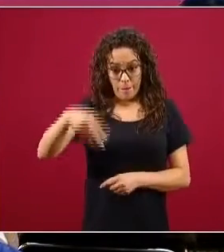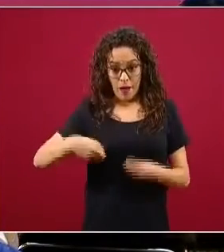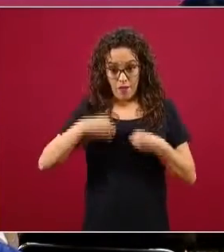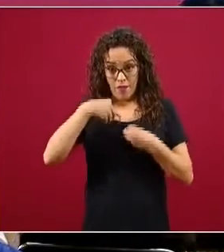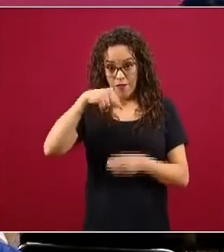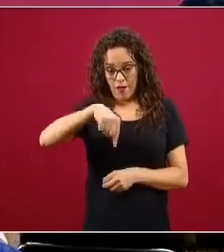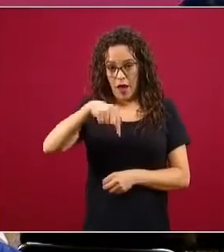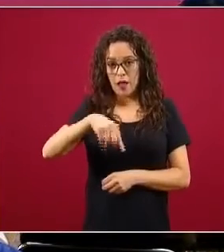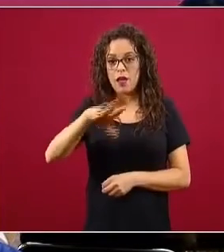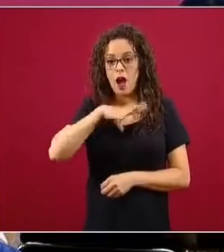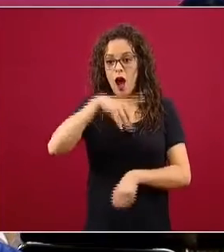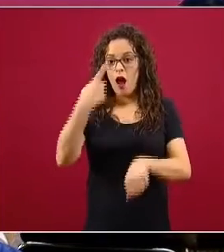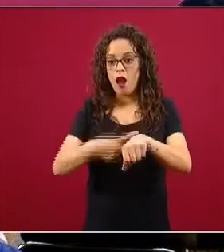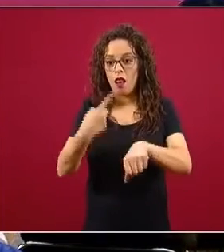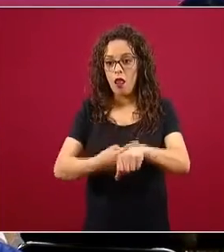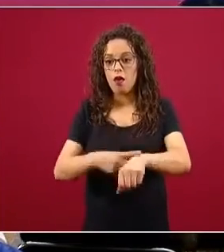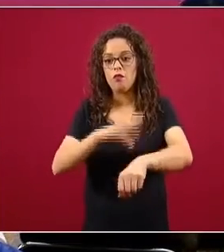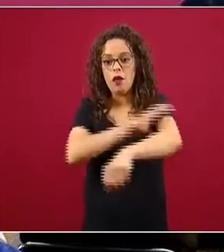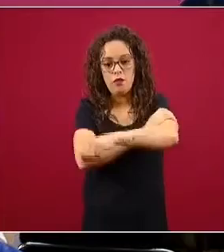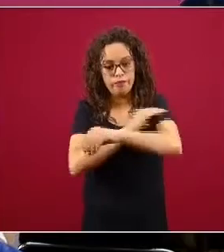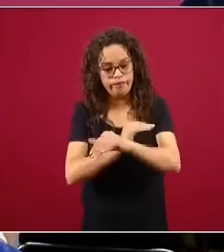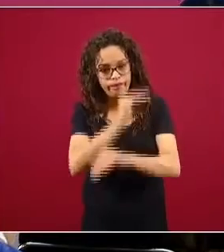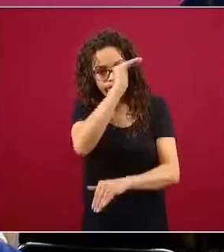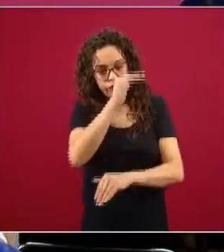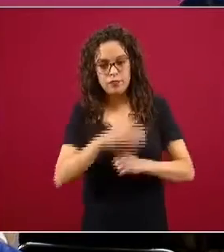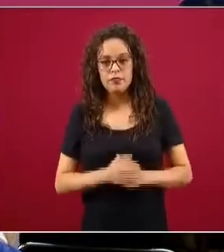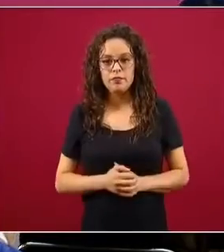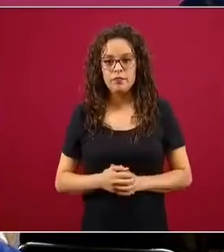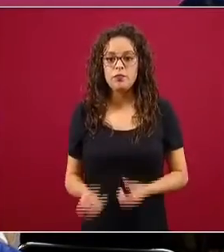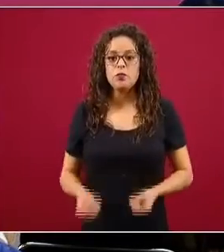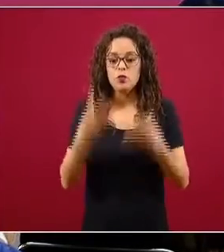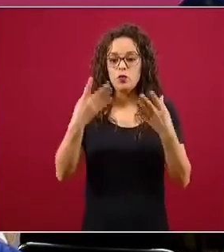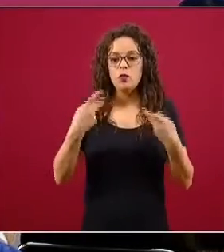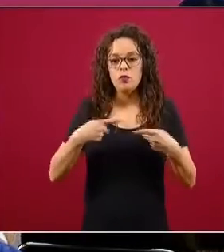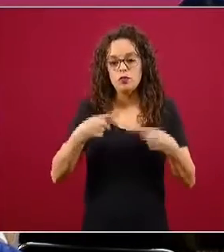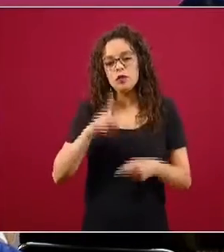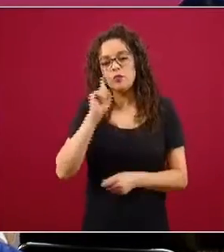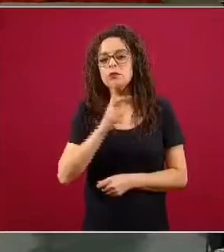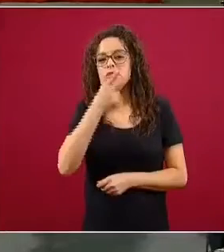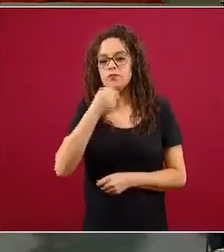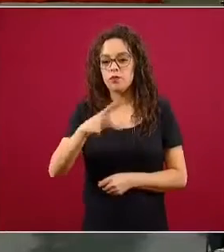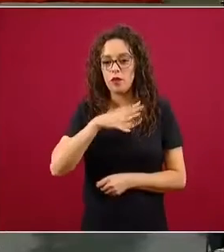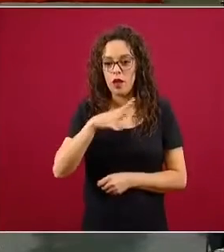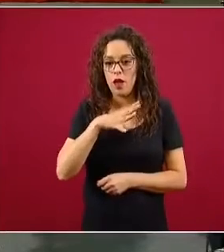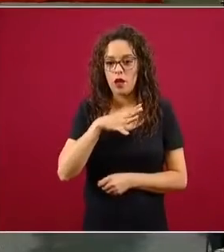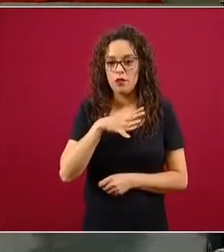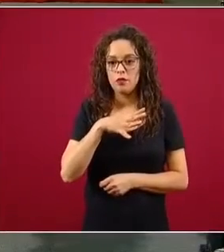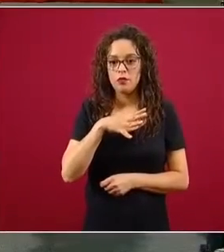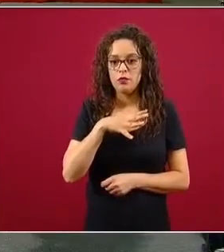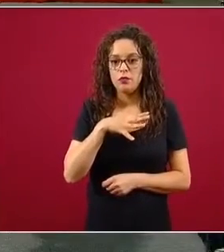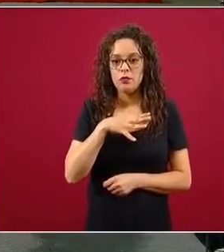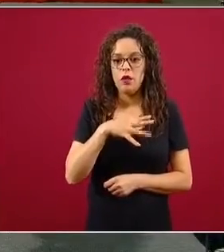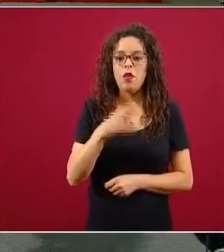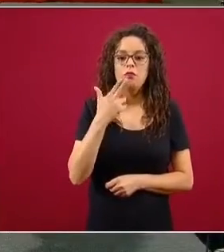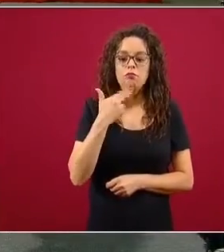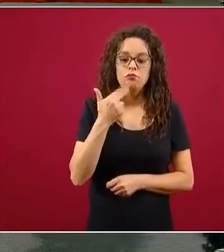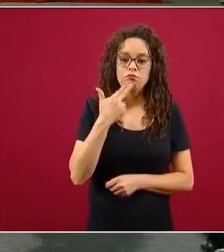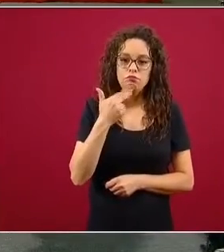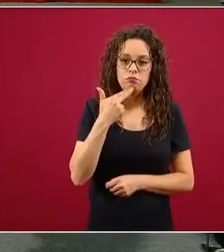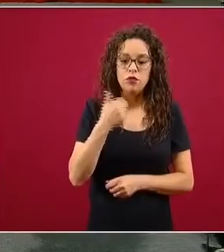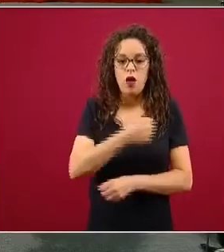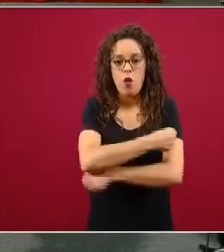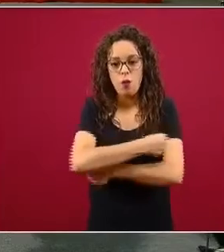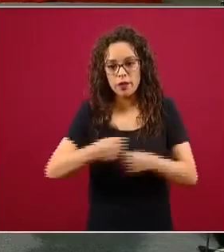hipertensión arterial? ¿Cuántos mexicanos y mexicanas tienen hipertensión y cuántos tienen diabetes y obesidad?